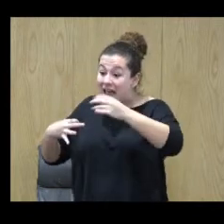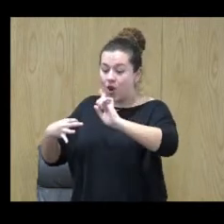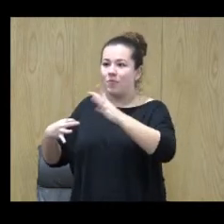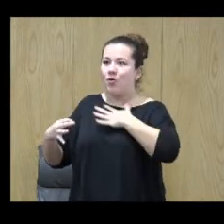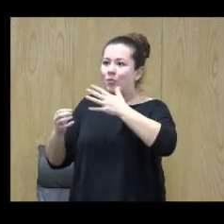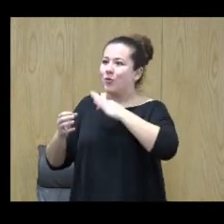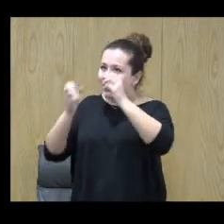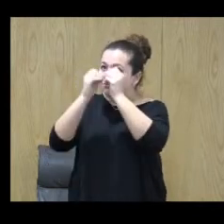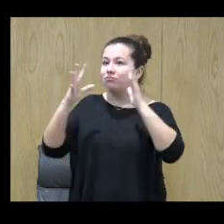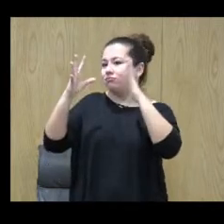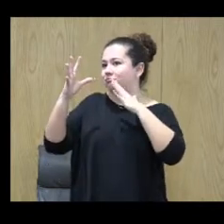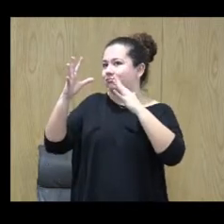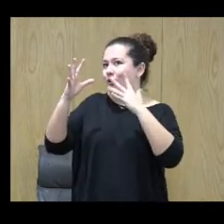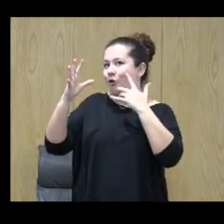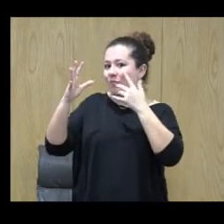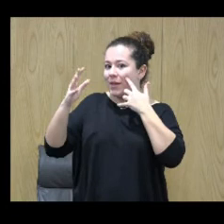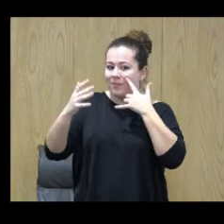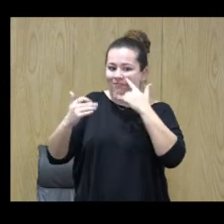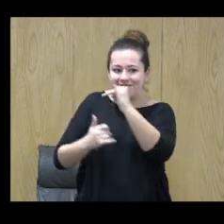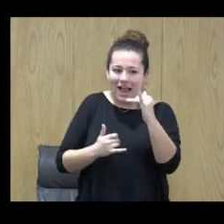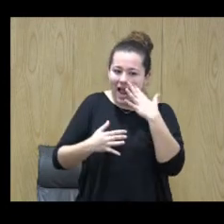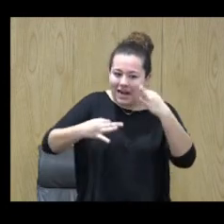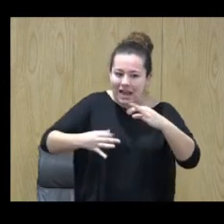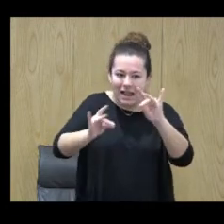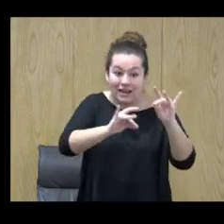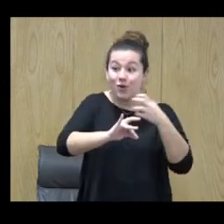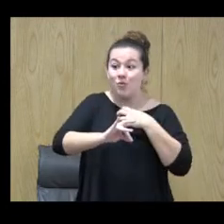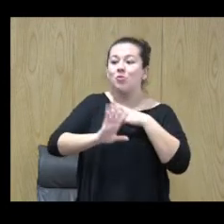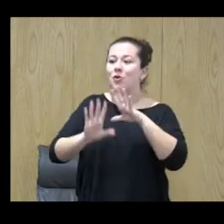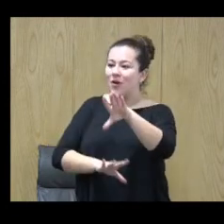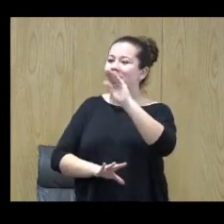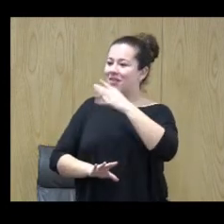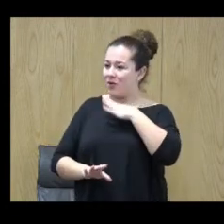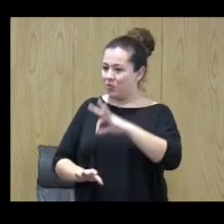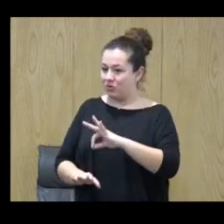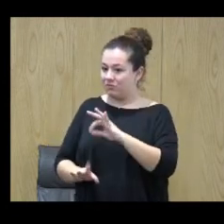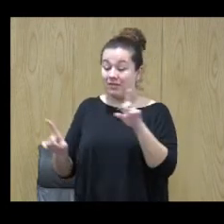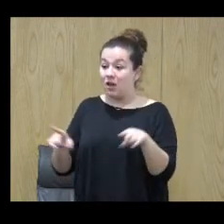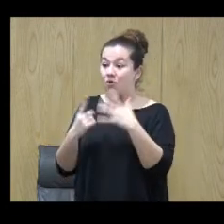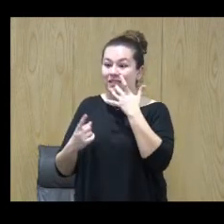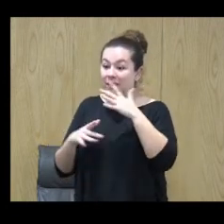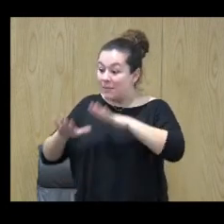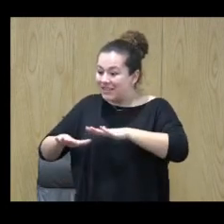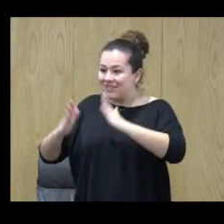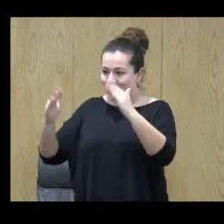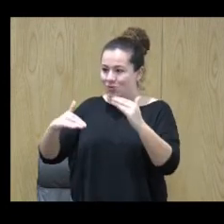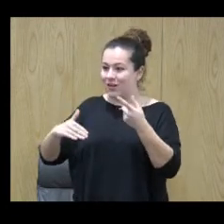ser imaginarias o que no están presentes y sin embargo puedo entenderlas, aunque no estén presentes presencialmente.